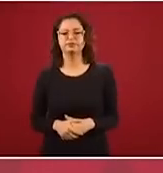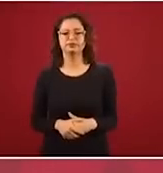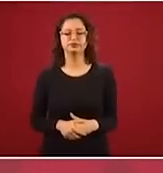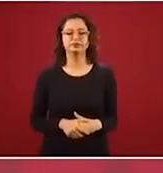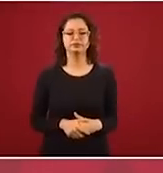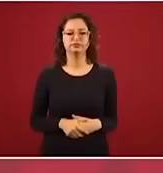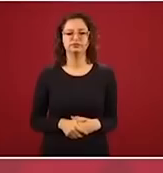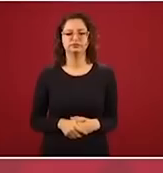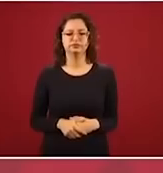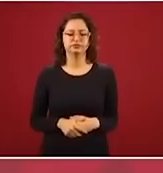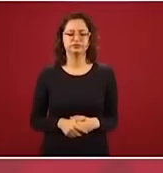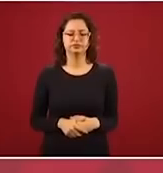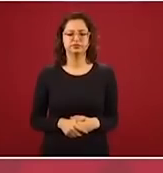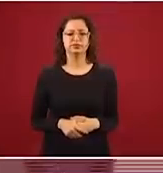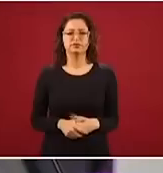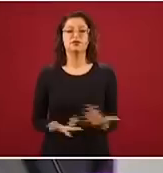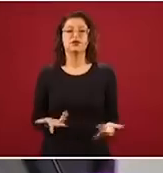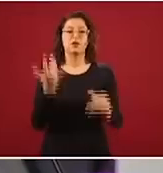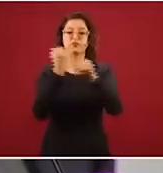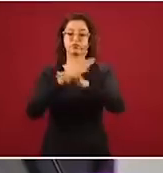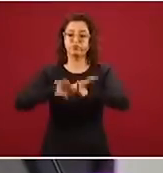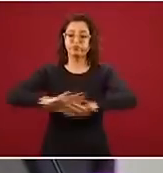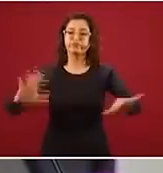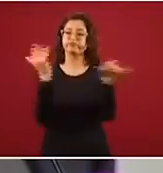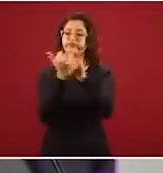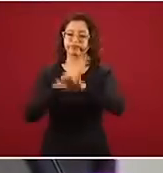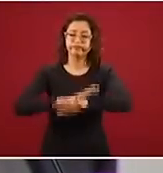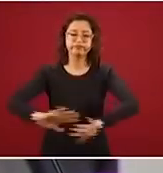información se ofrezca, mucho mejor.